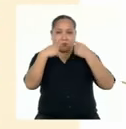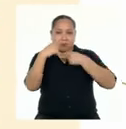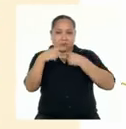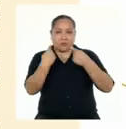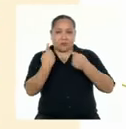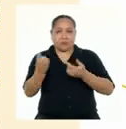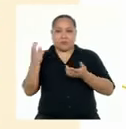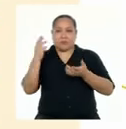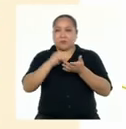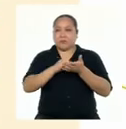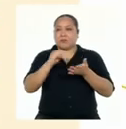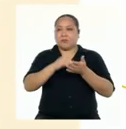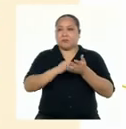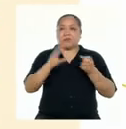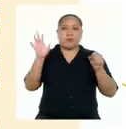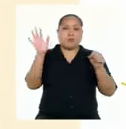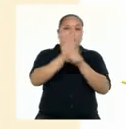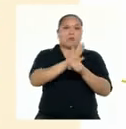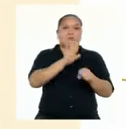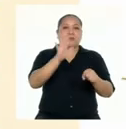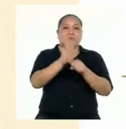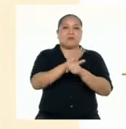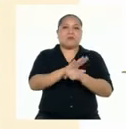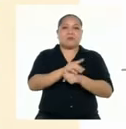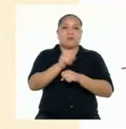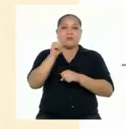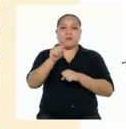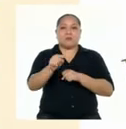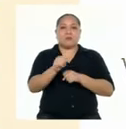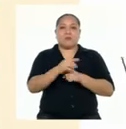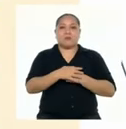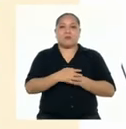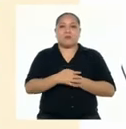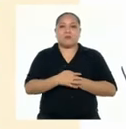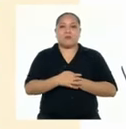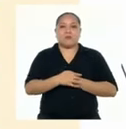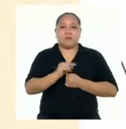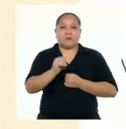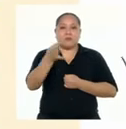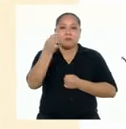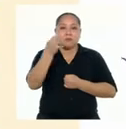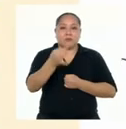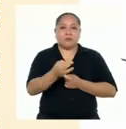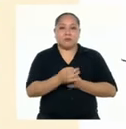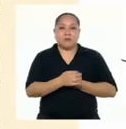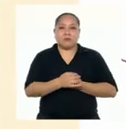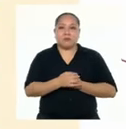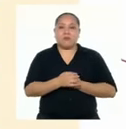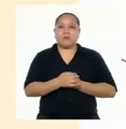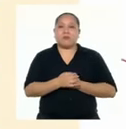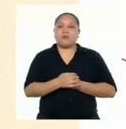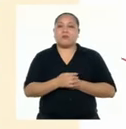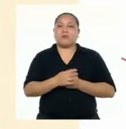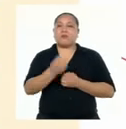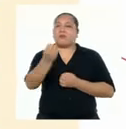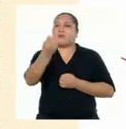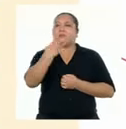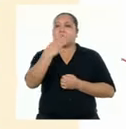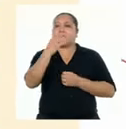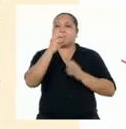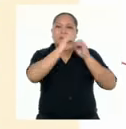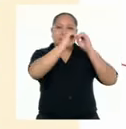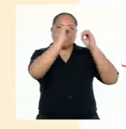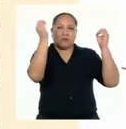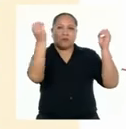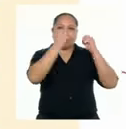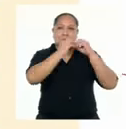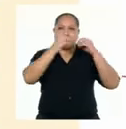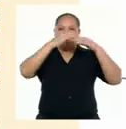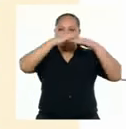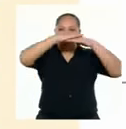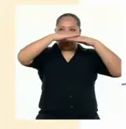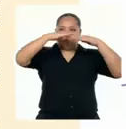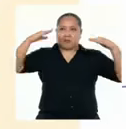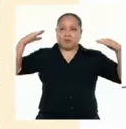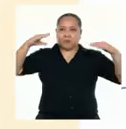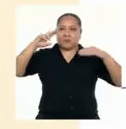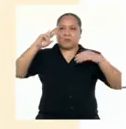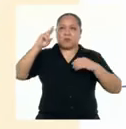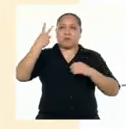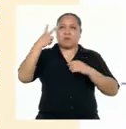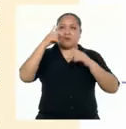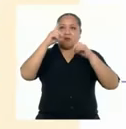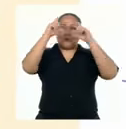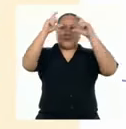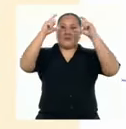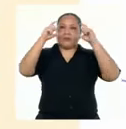la manera más completa y a partir de la realidad. ¿Qué me dicen de la oración sombreada en el